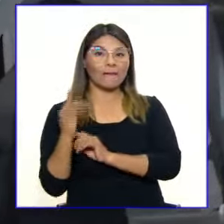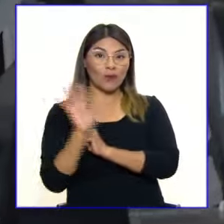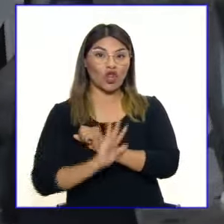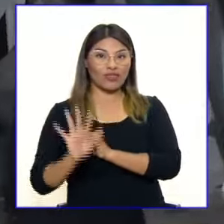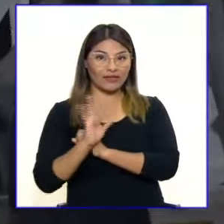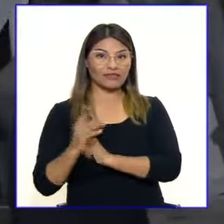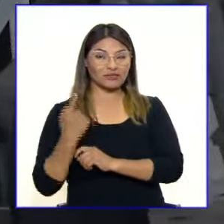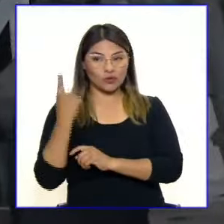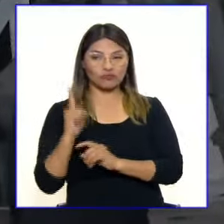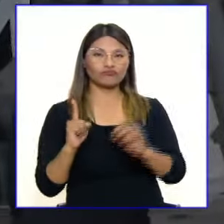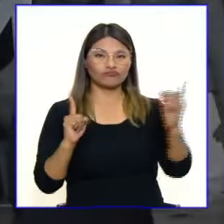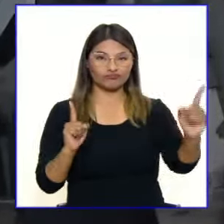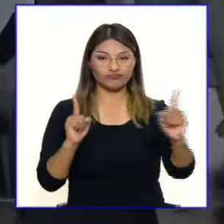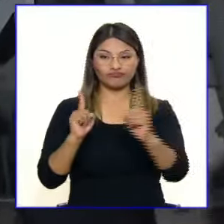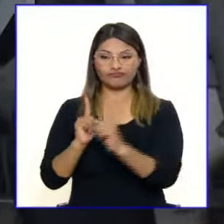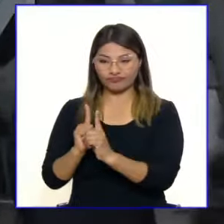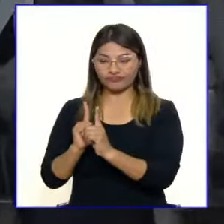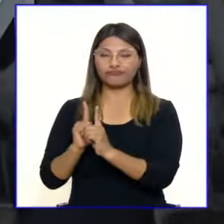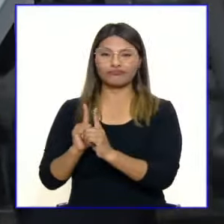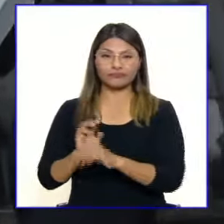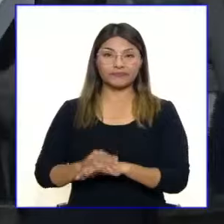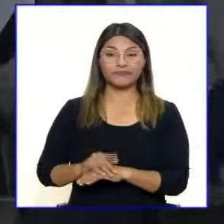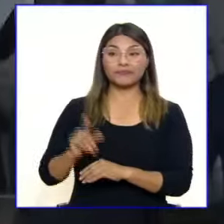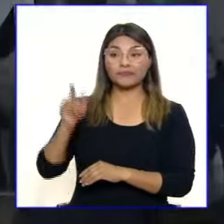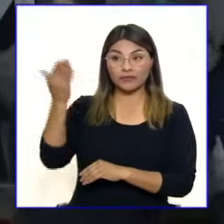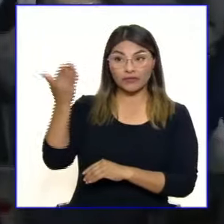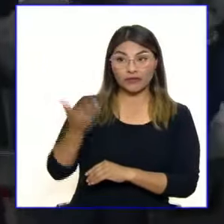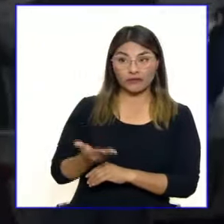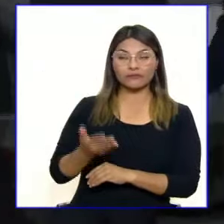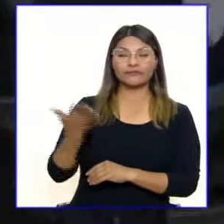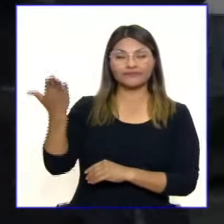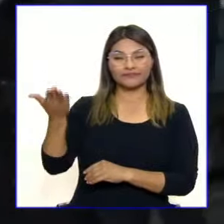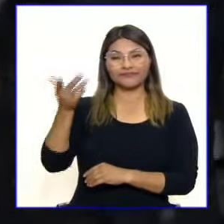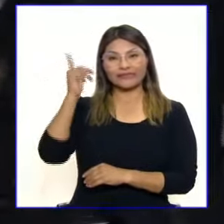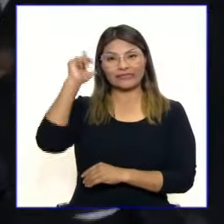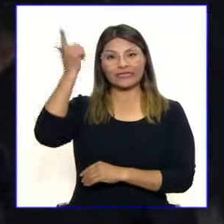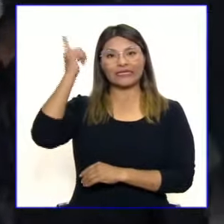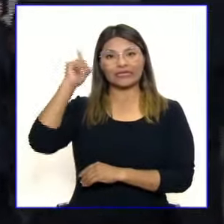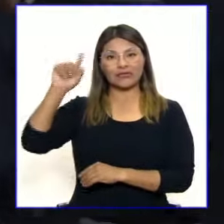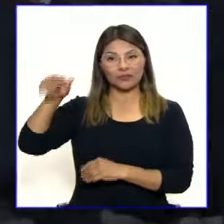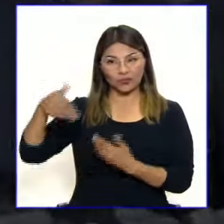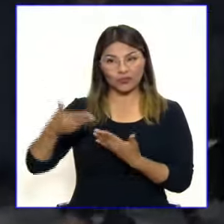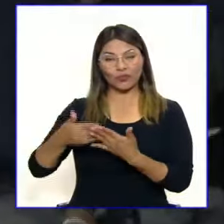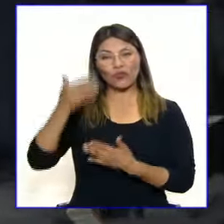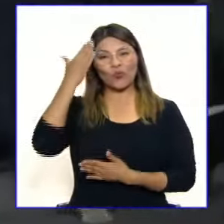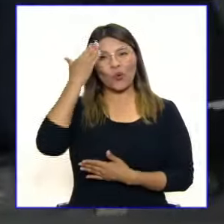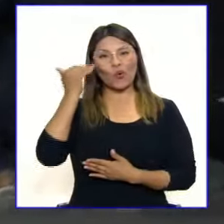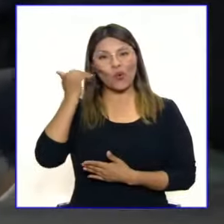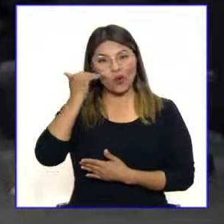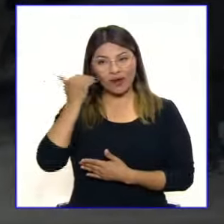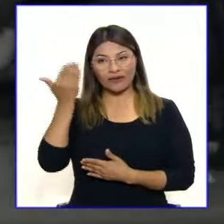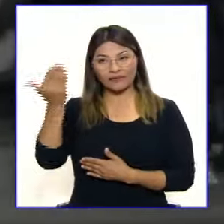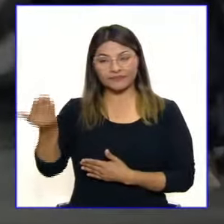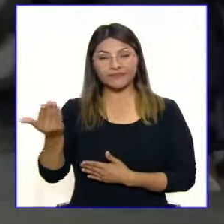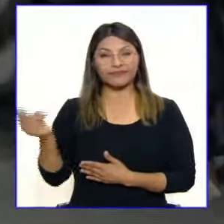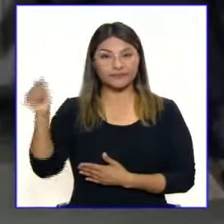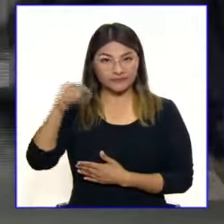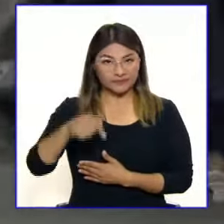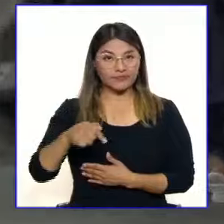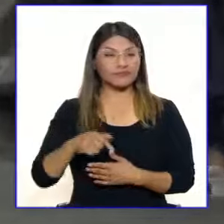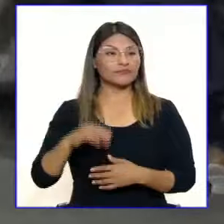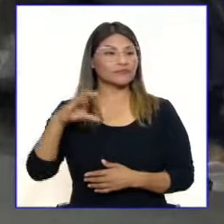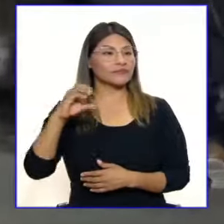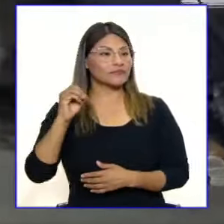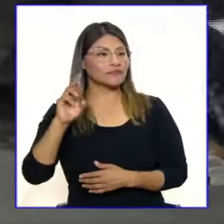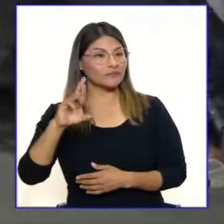Chávez. Es otro de los líderes que están llegando a nuestra ciudad para de